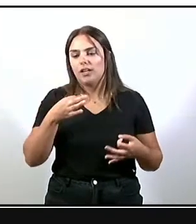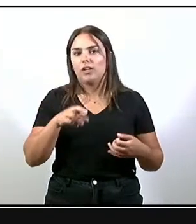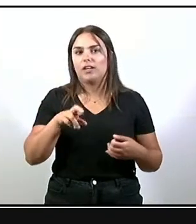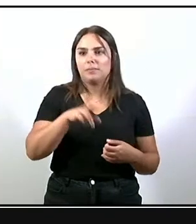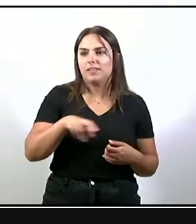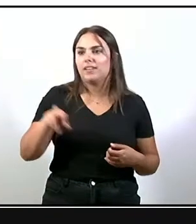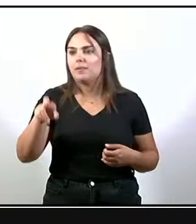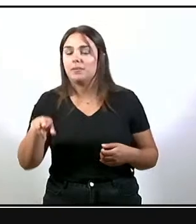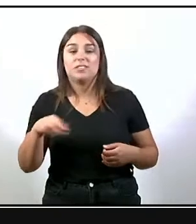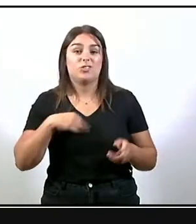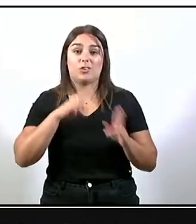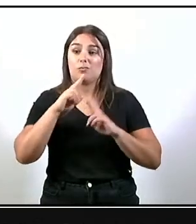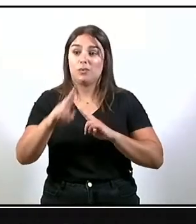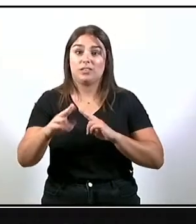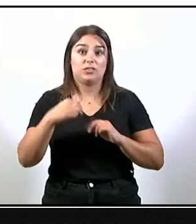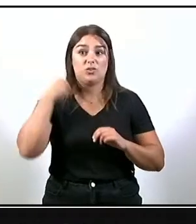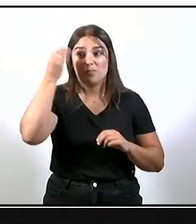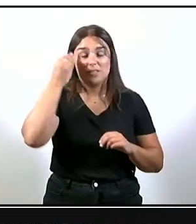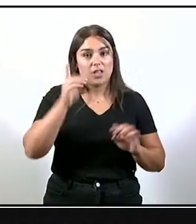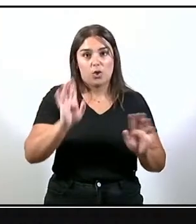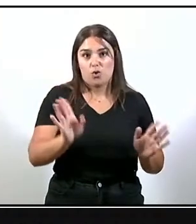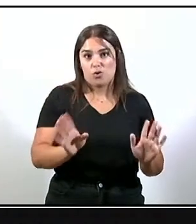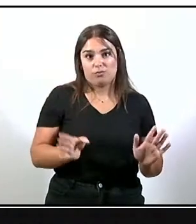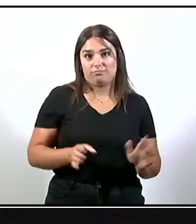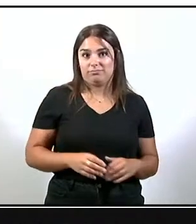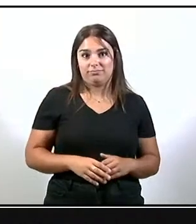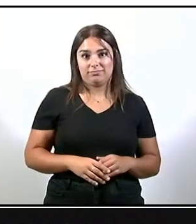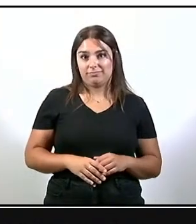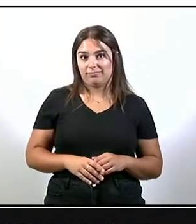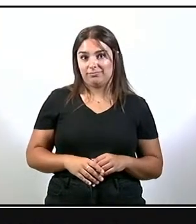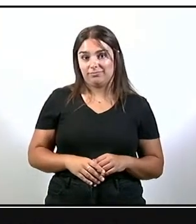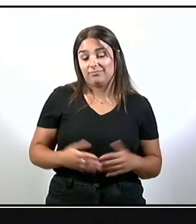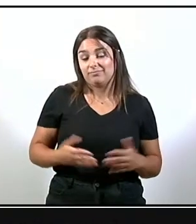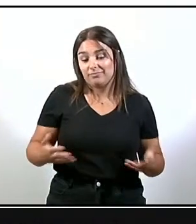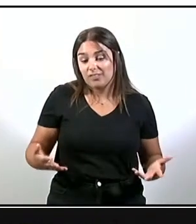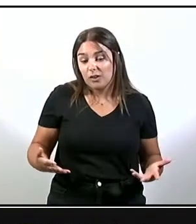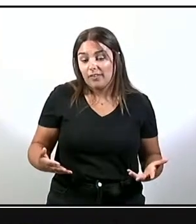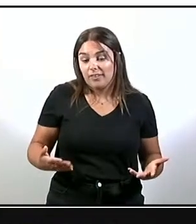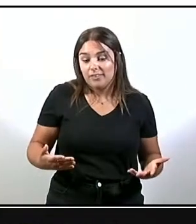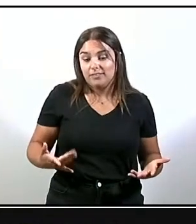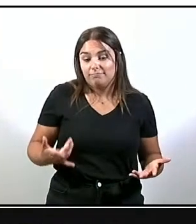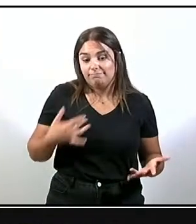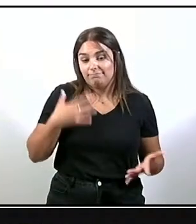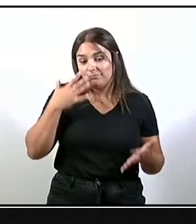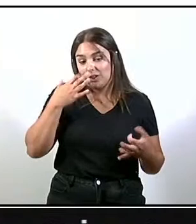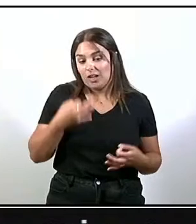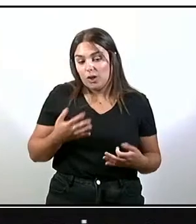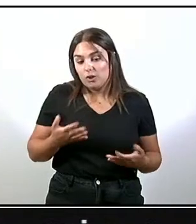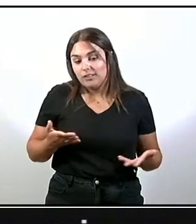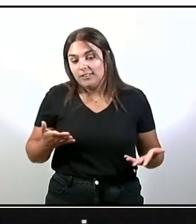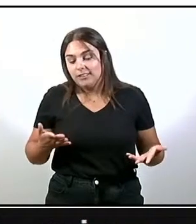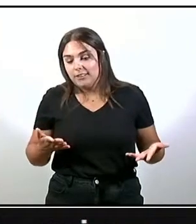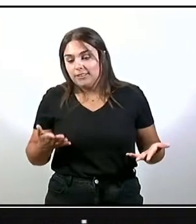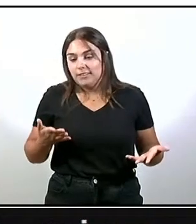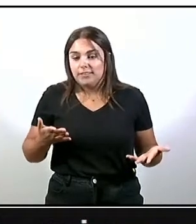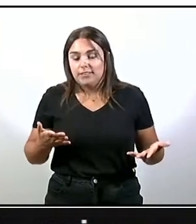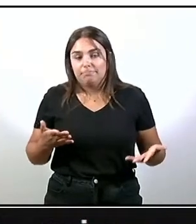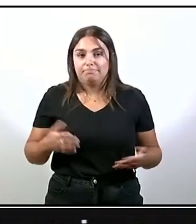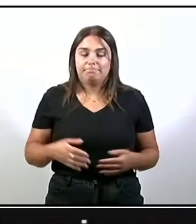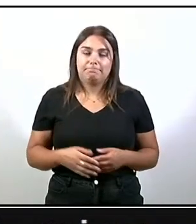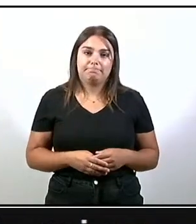en la misma respuesta, no lo tengo pensado. O sea, yo creo que, en fin, después